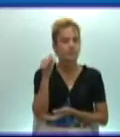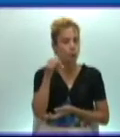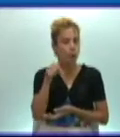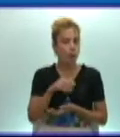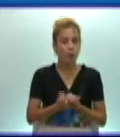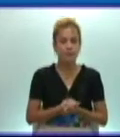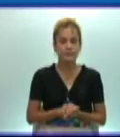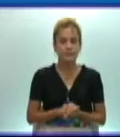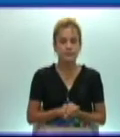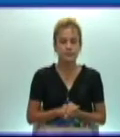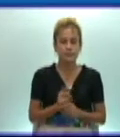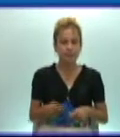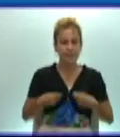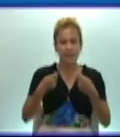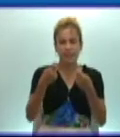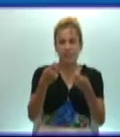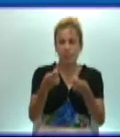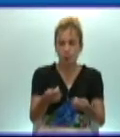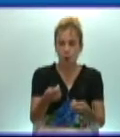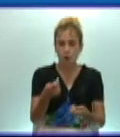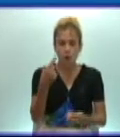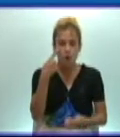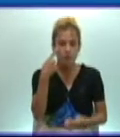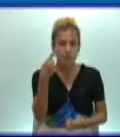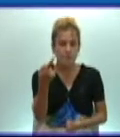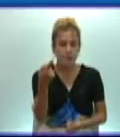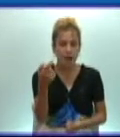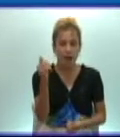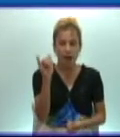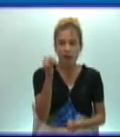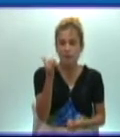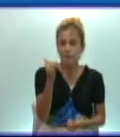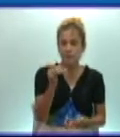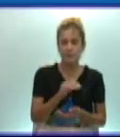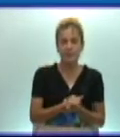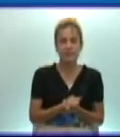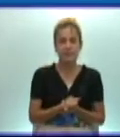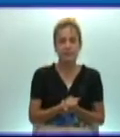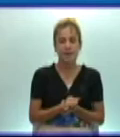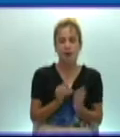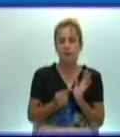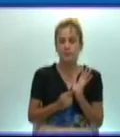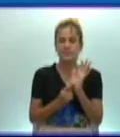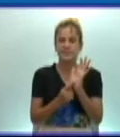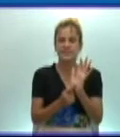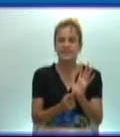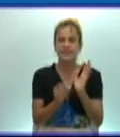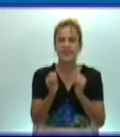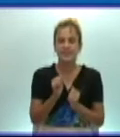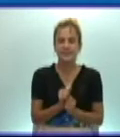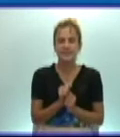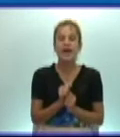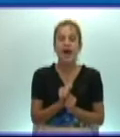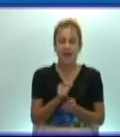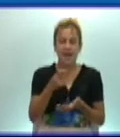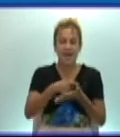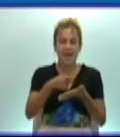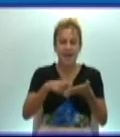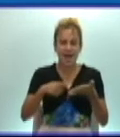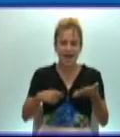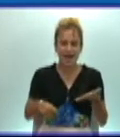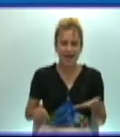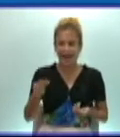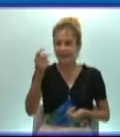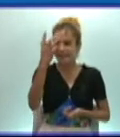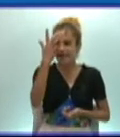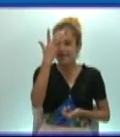ocasión, les propongo observar el siguiente material que presenta precisamente la carta